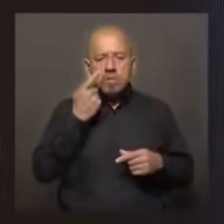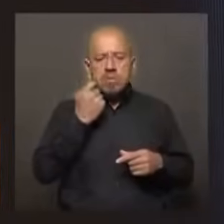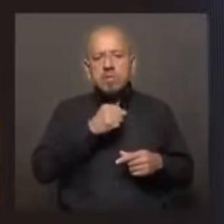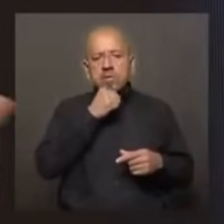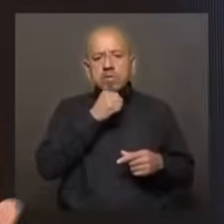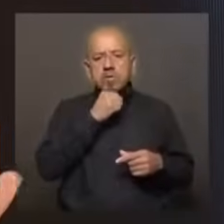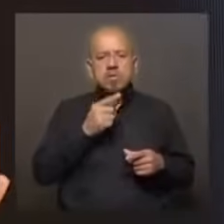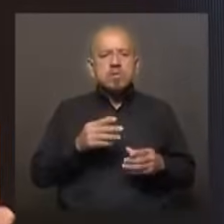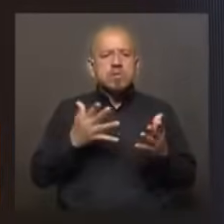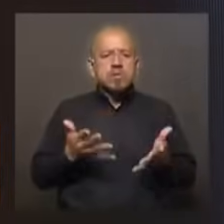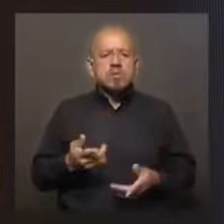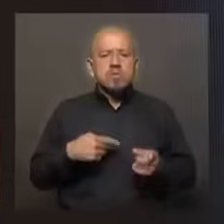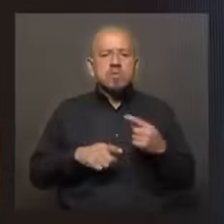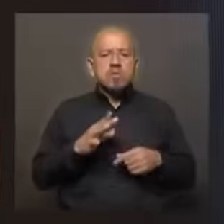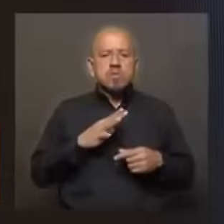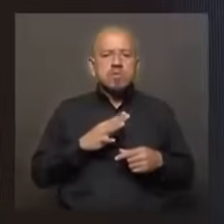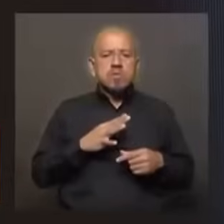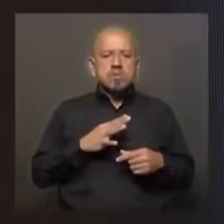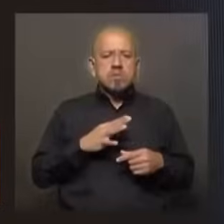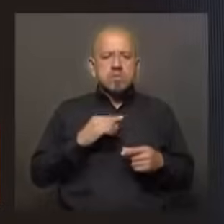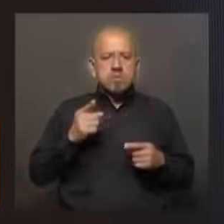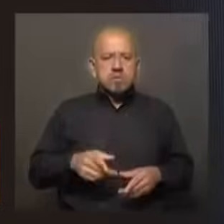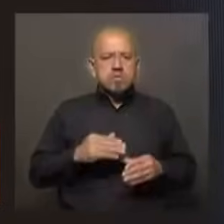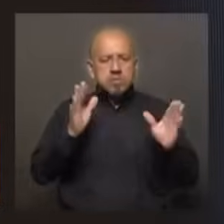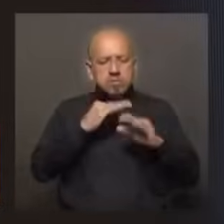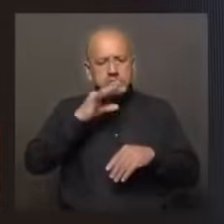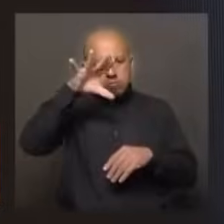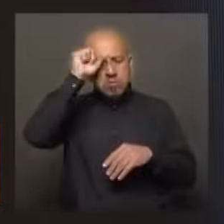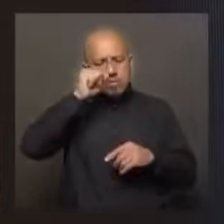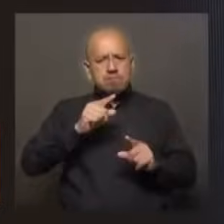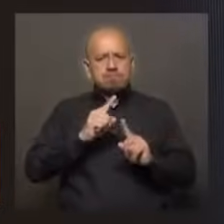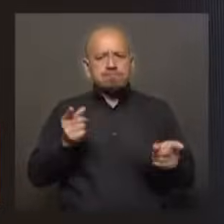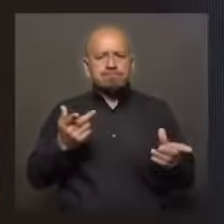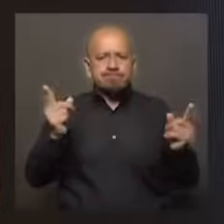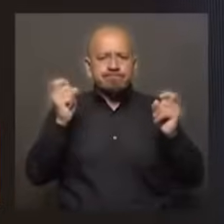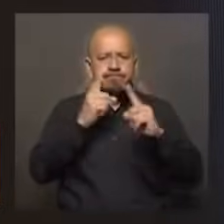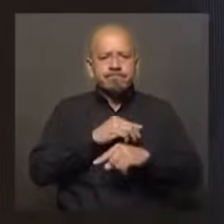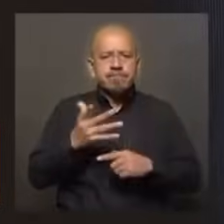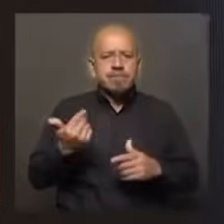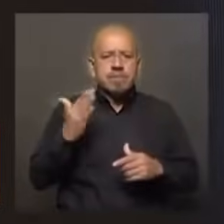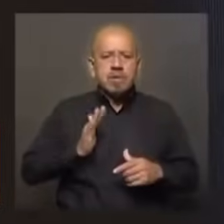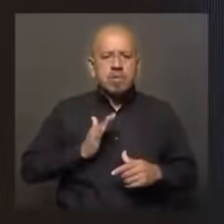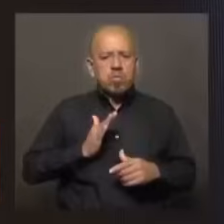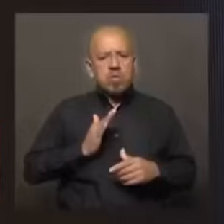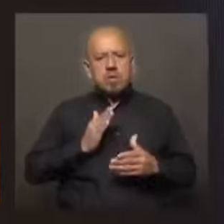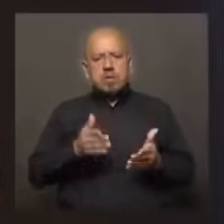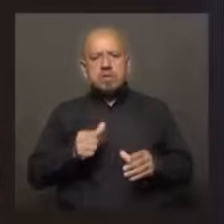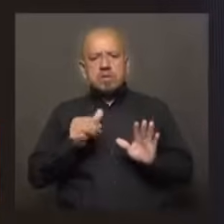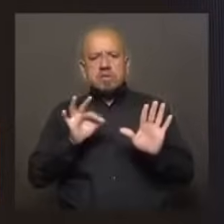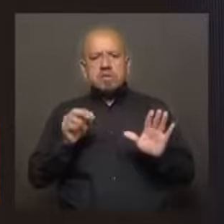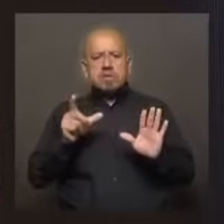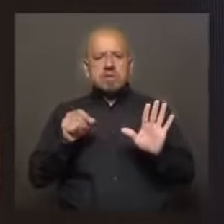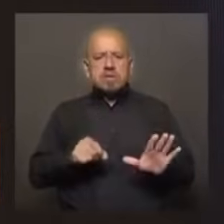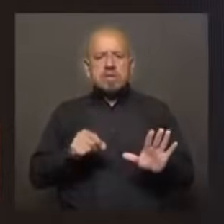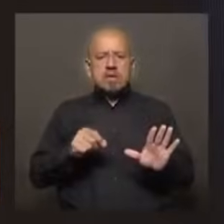¿no? También como fenómenos de ese tipo que vos no podés como comprender lo difícil y costoso que debe ser para una mujer de 60, 70